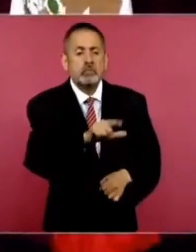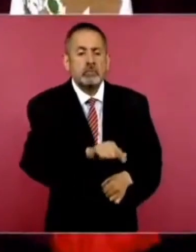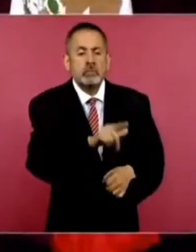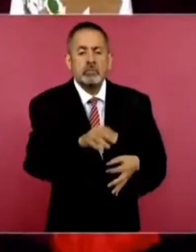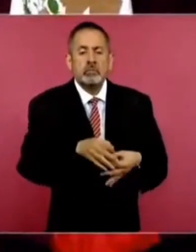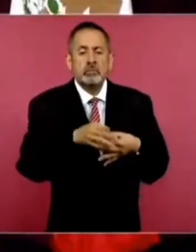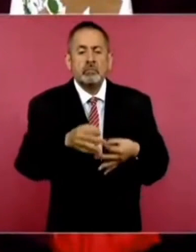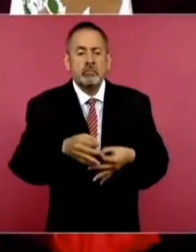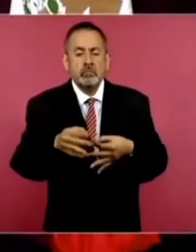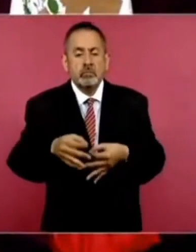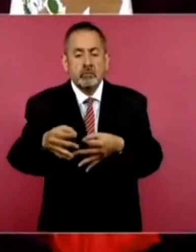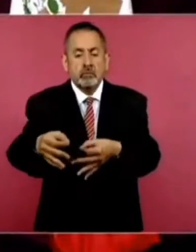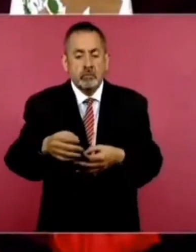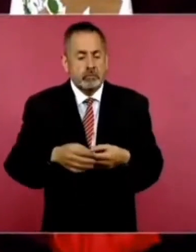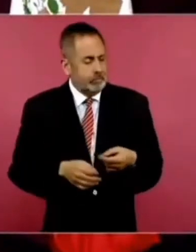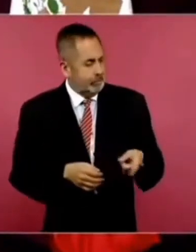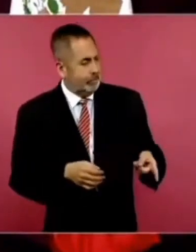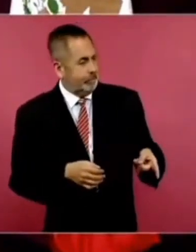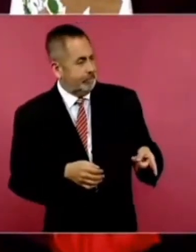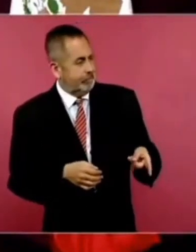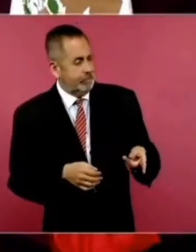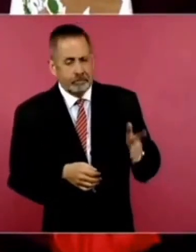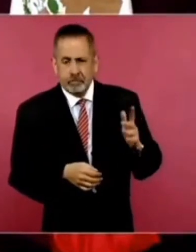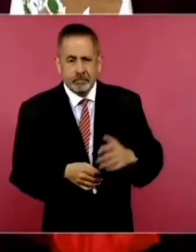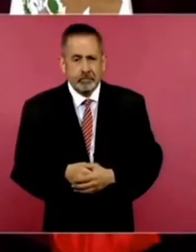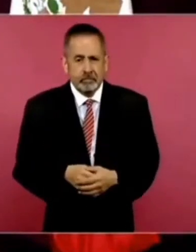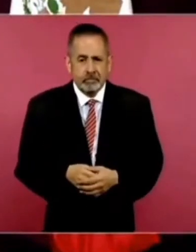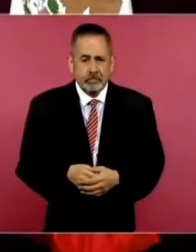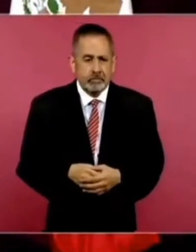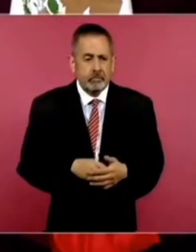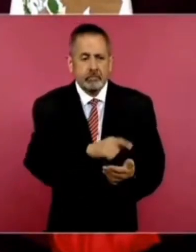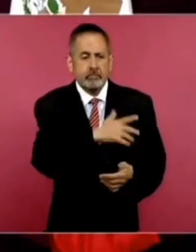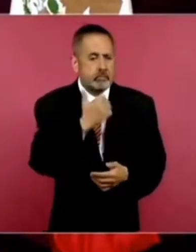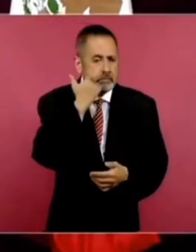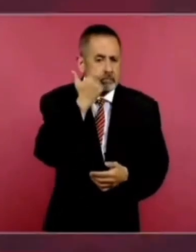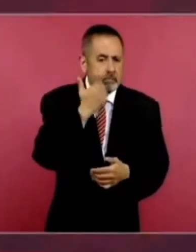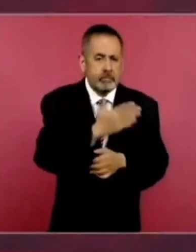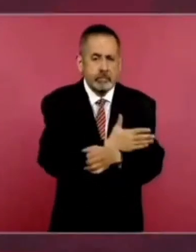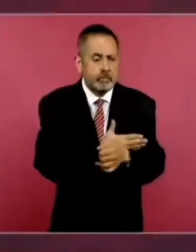y que de manera acomedida